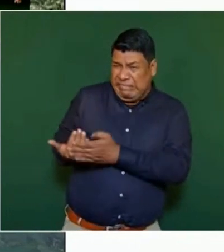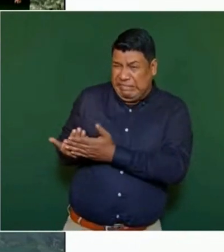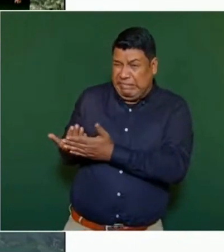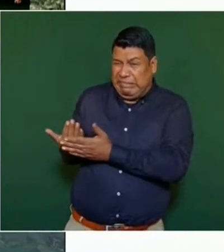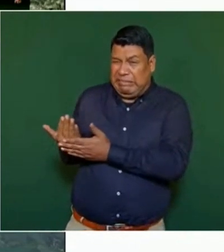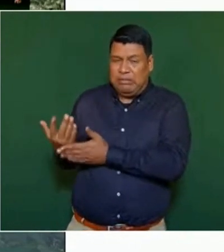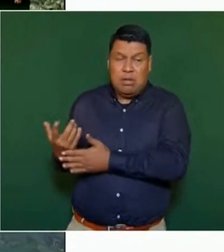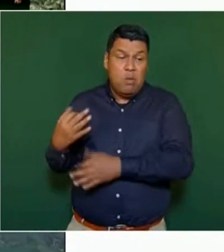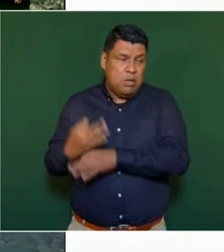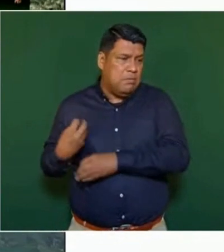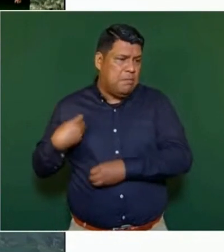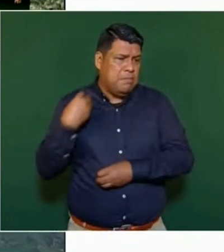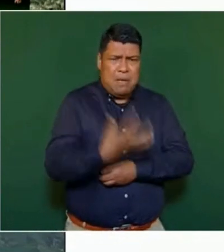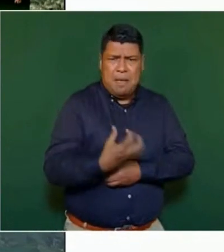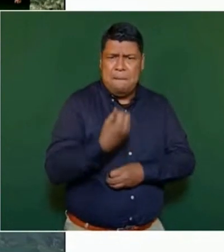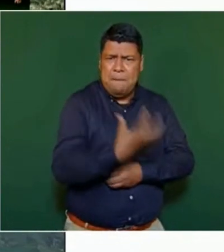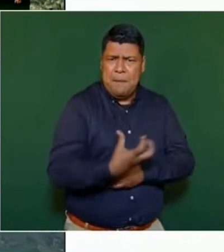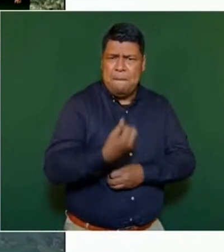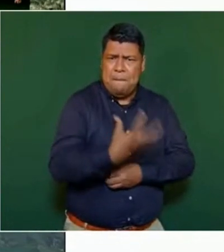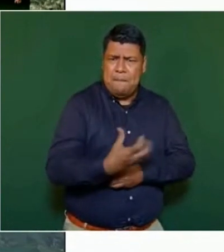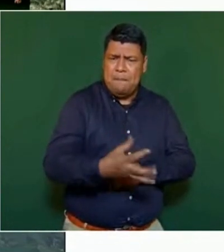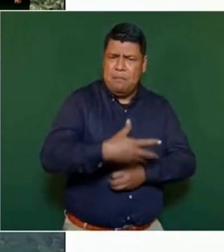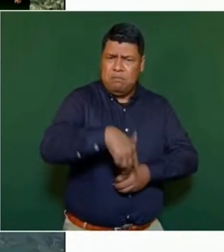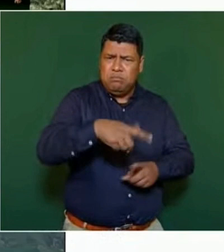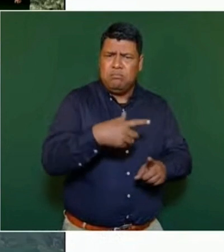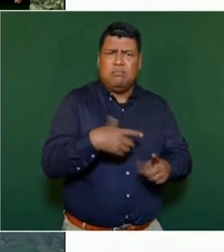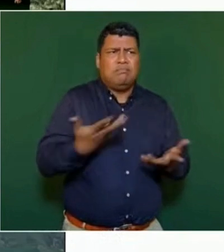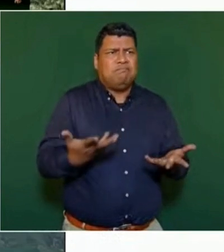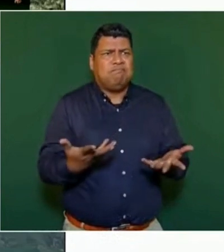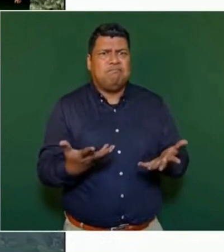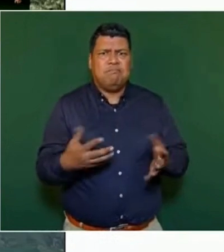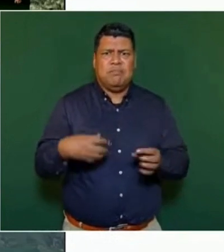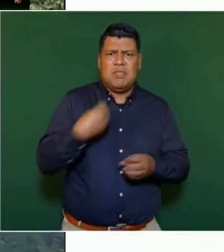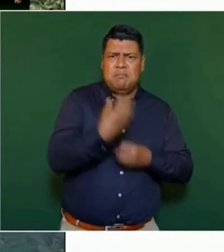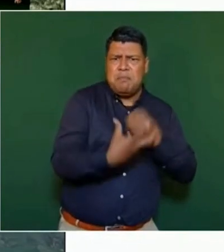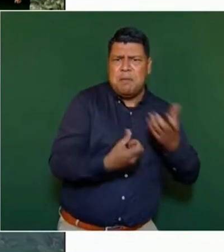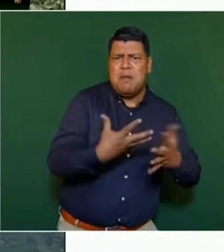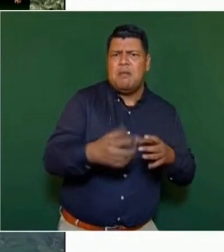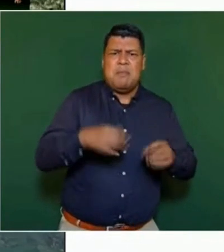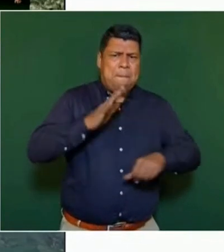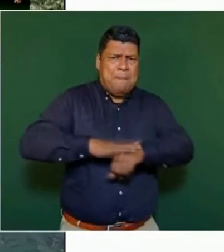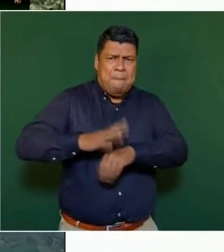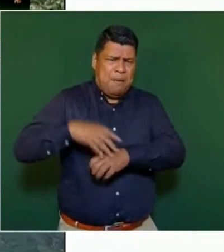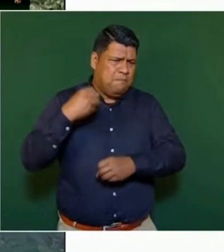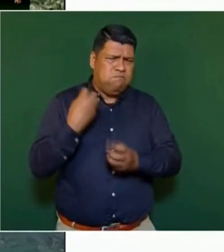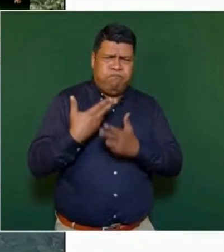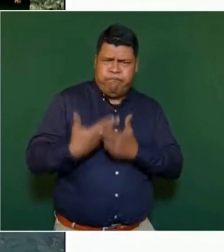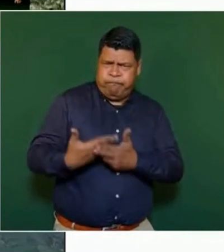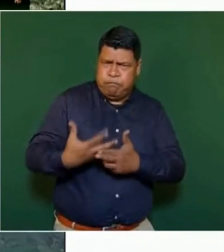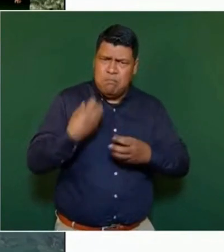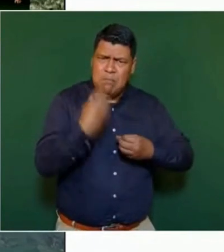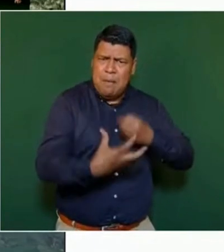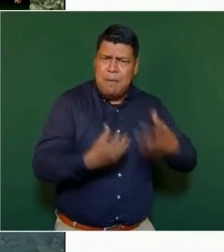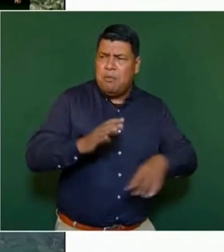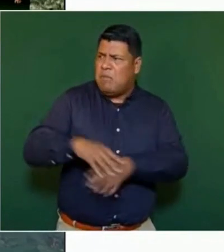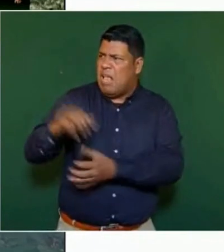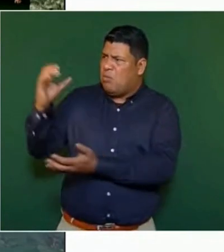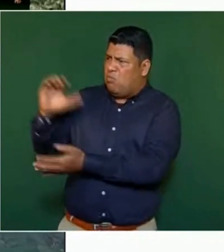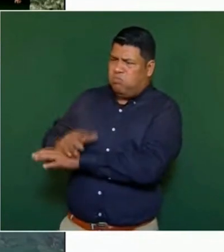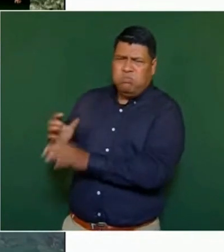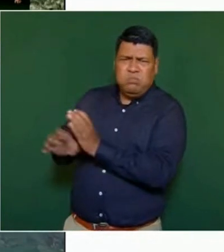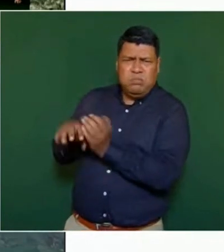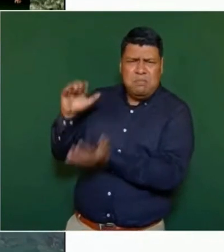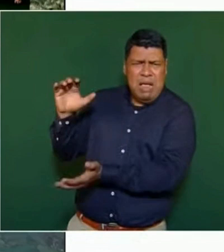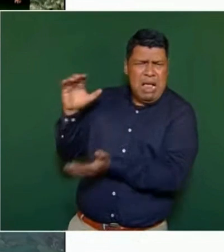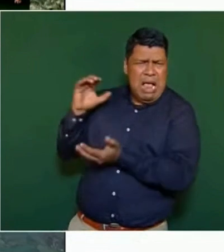va a empezar a repartirse ya en forma... digamos que en mayor cantidad, porque ya nos están llegando todas las